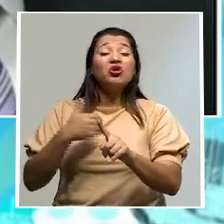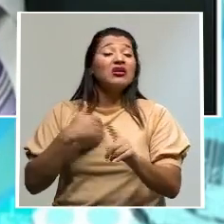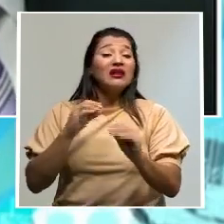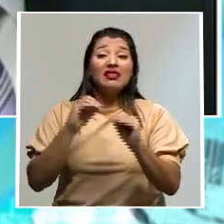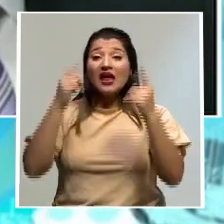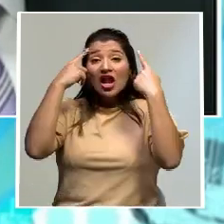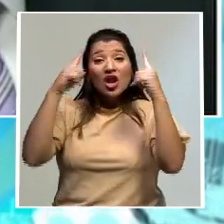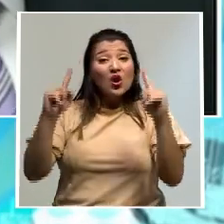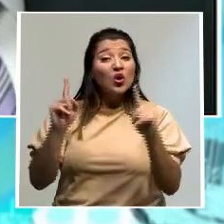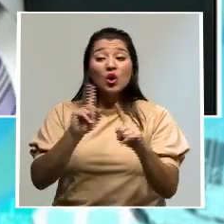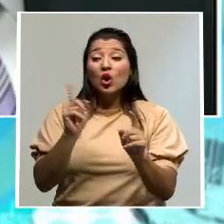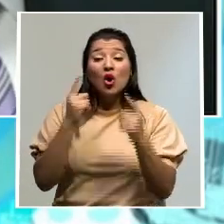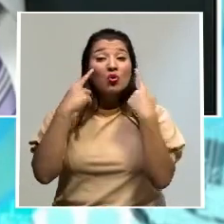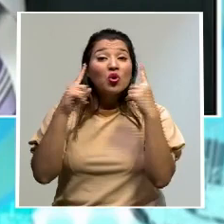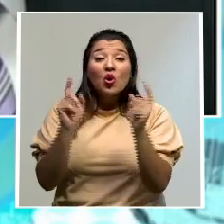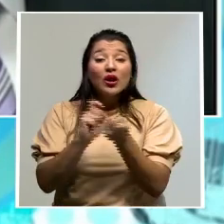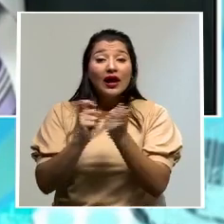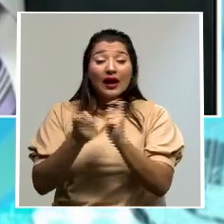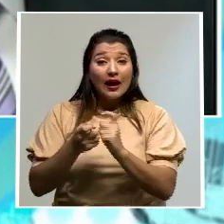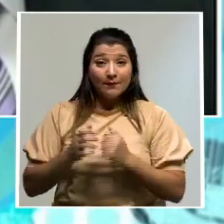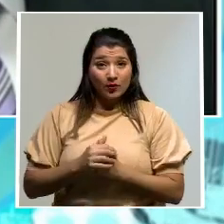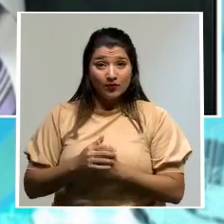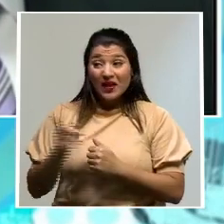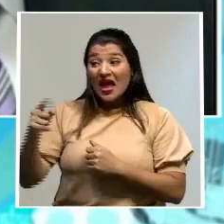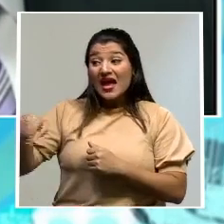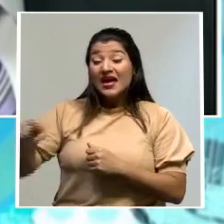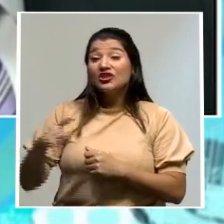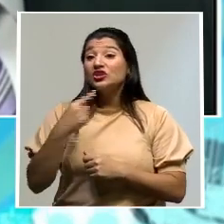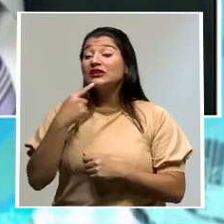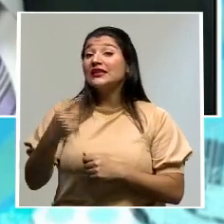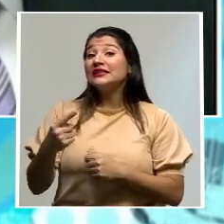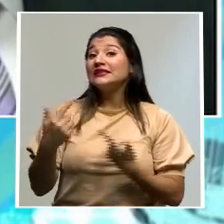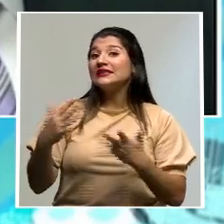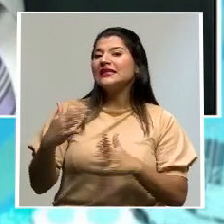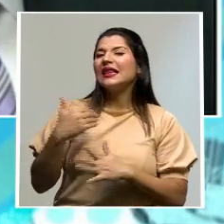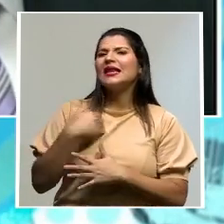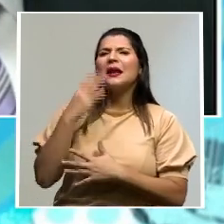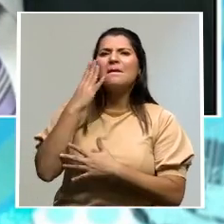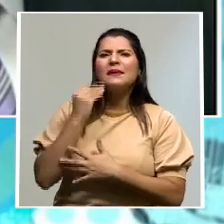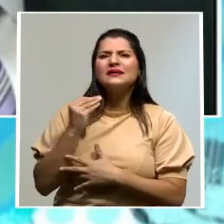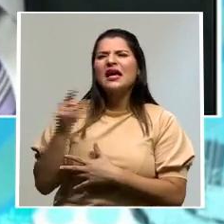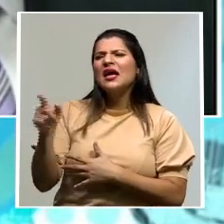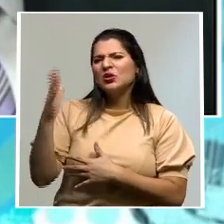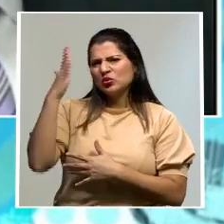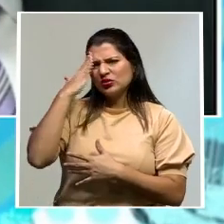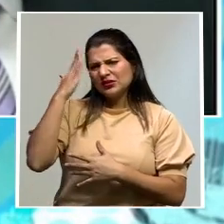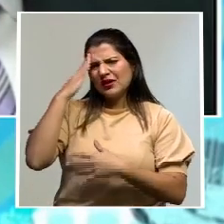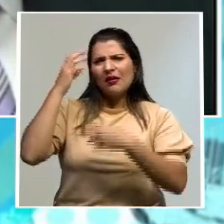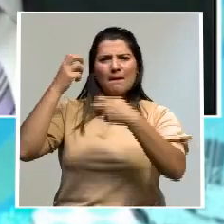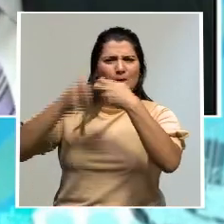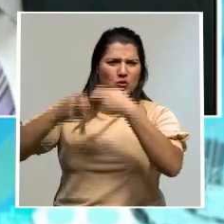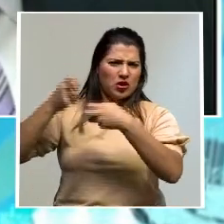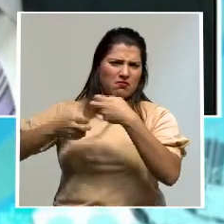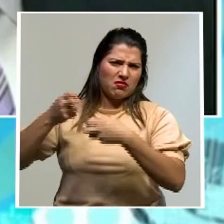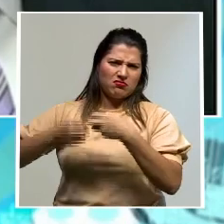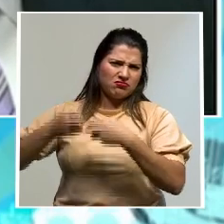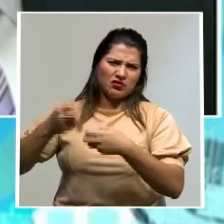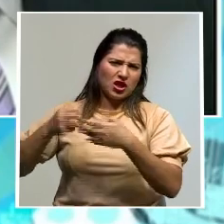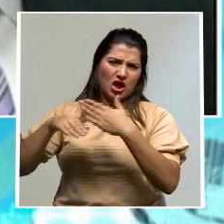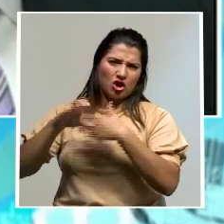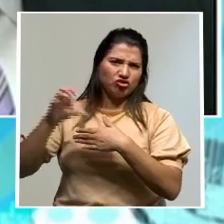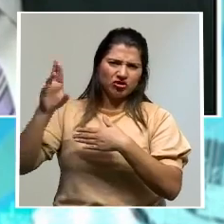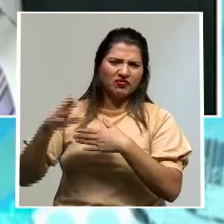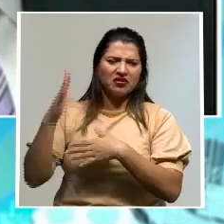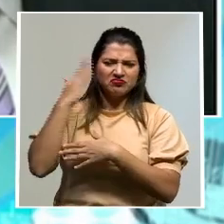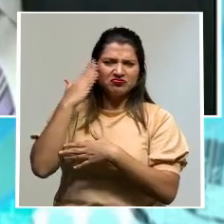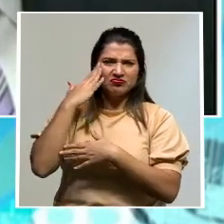mayores cambios. Inclusive muchos de esos que dicen tener experiencia, se saben los problemas de memoria, pero porque los